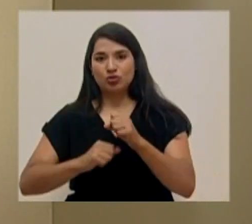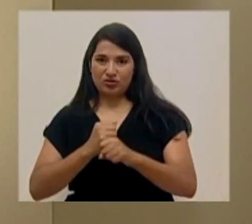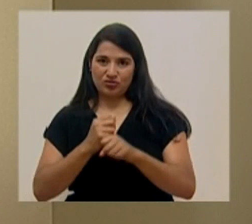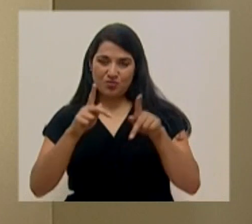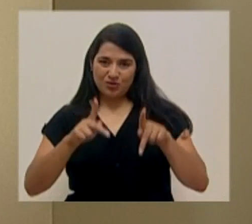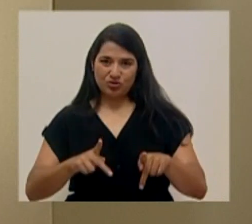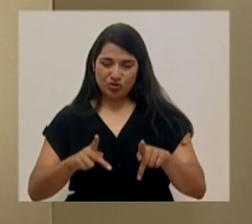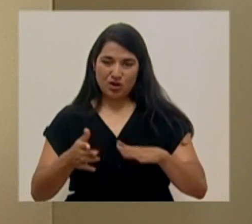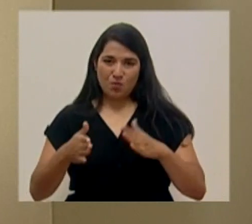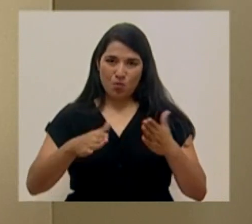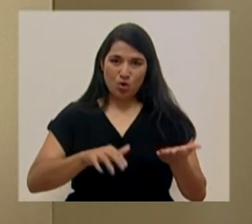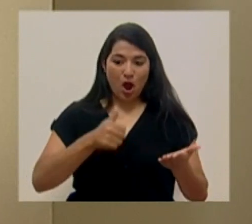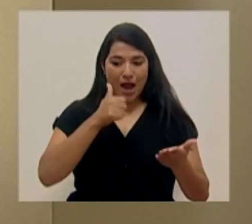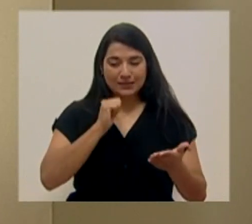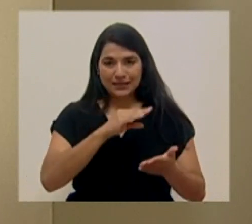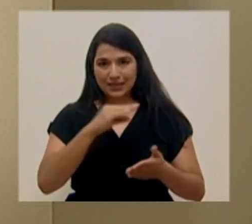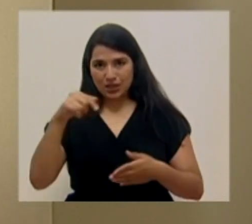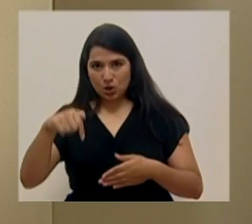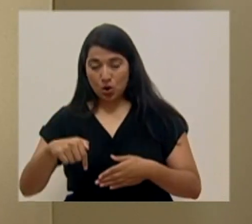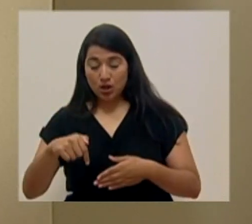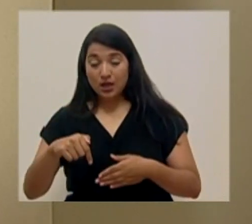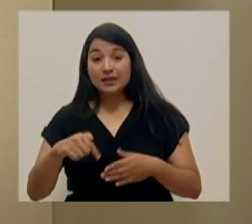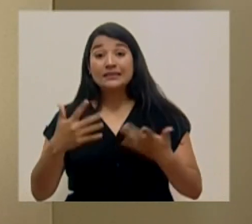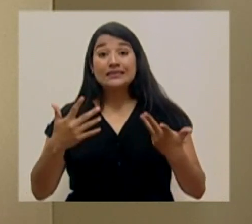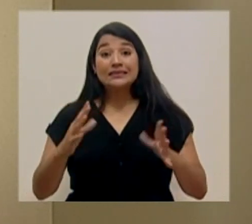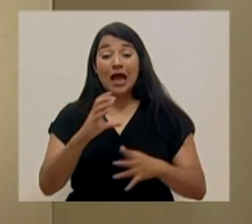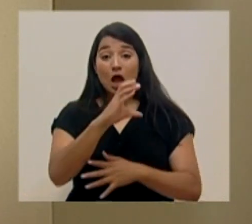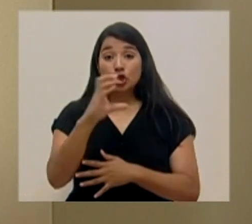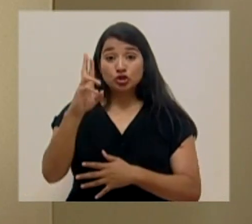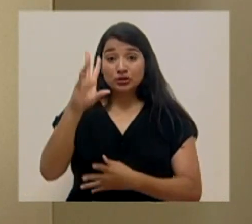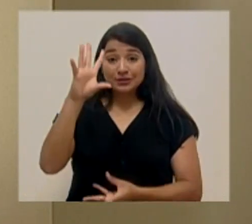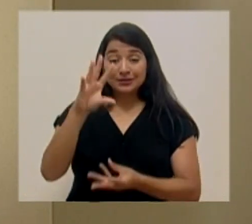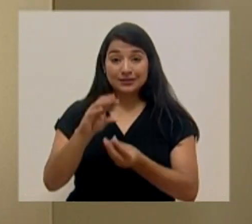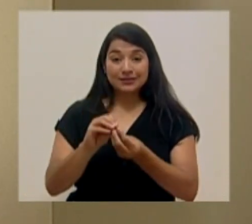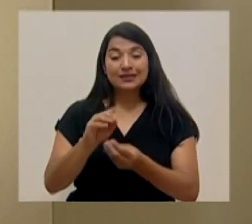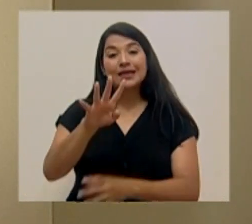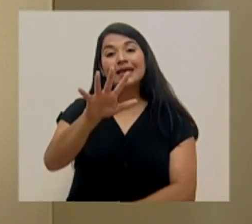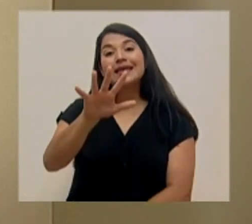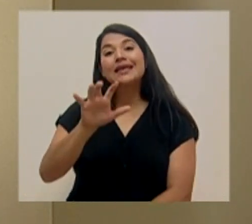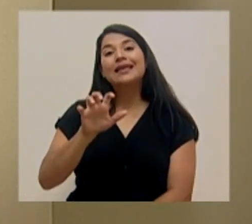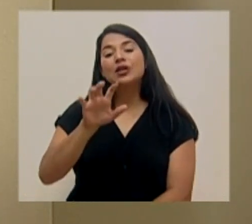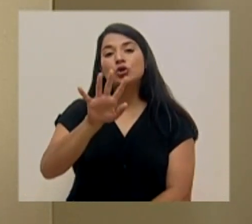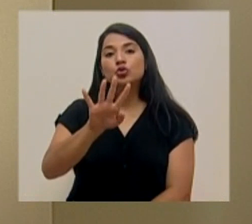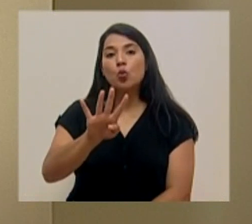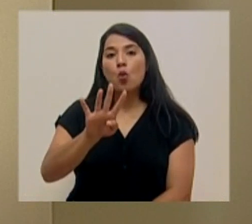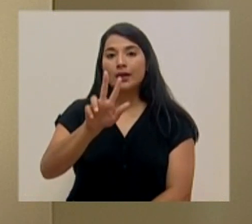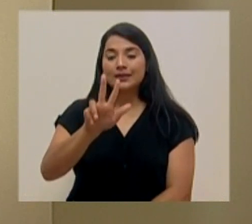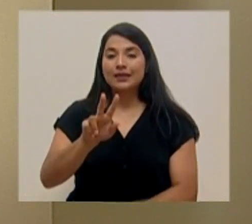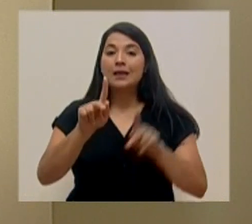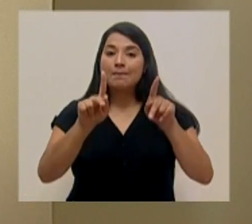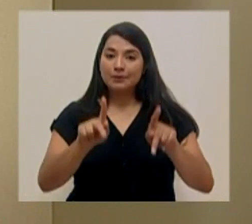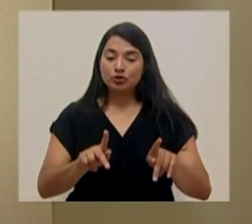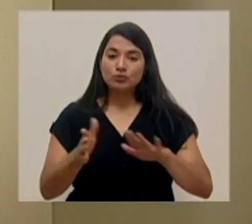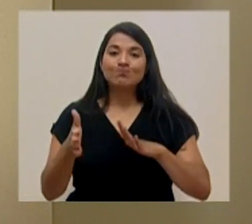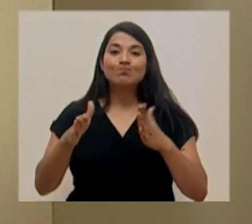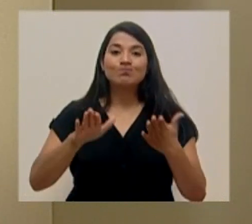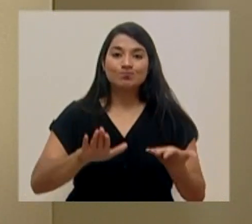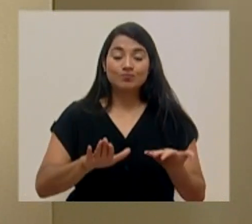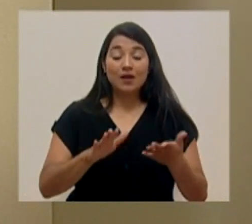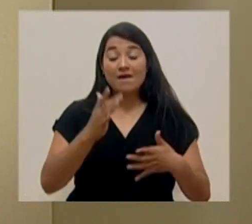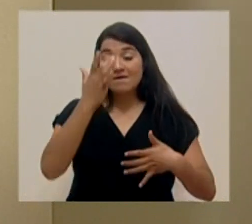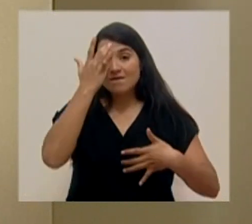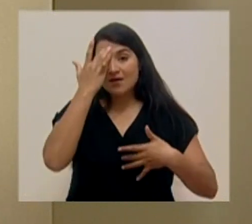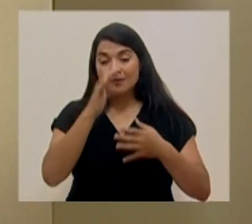años. Y con esto el país suma 543 personas que han partido relacionados con